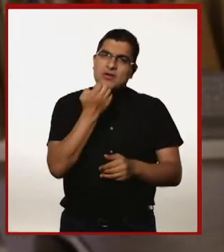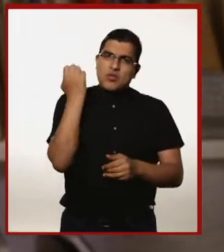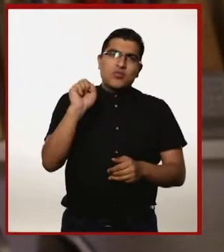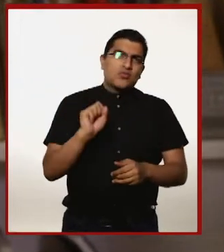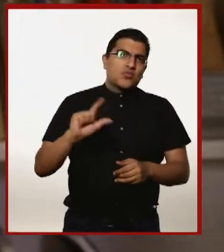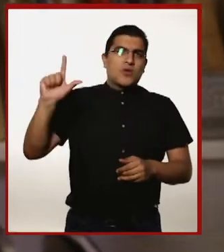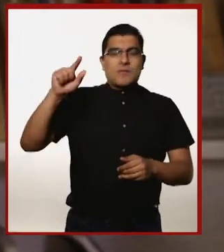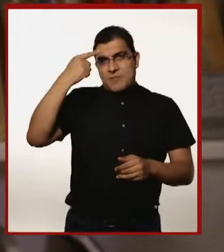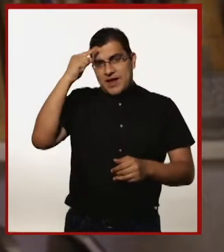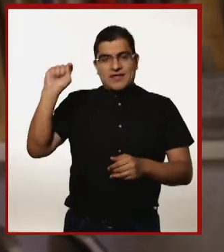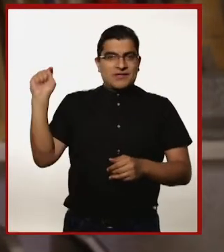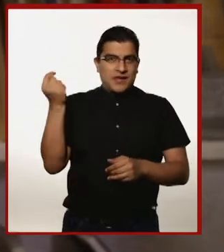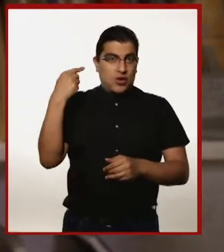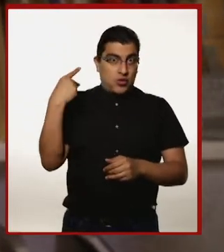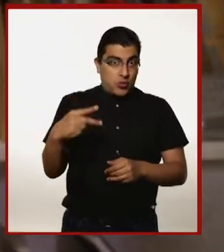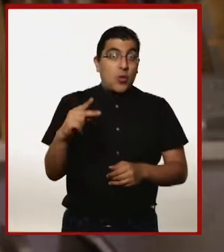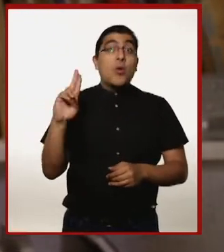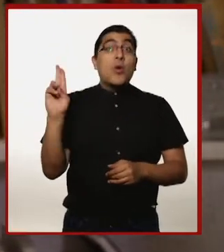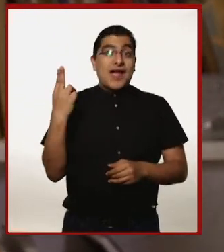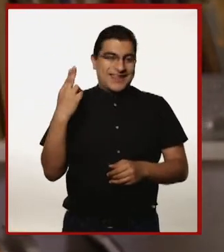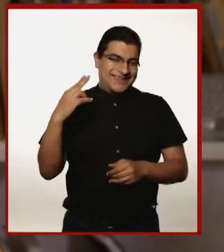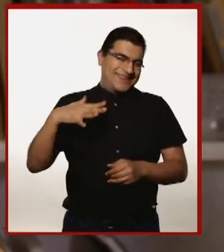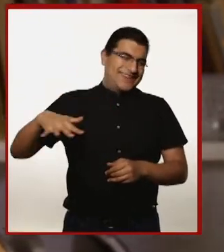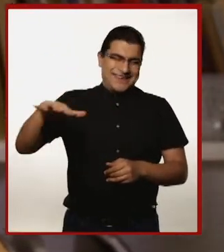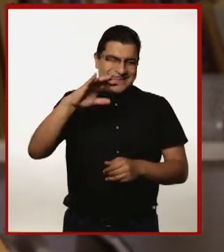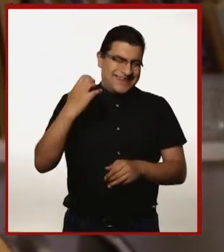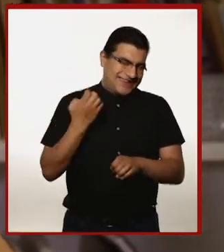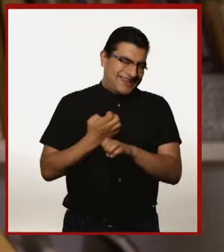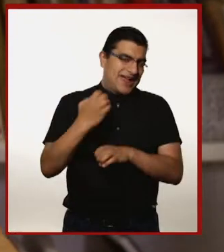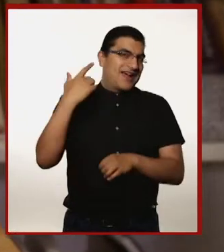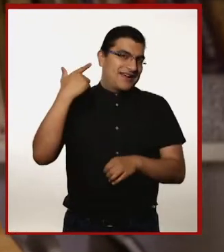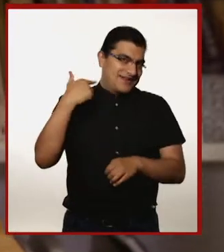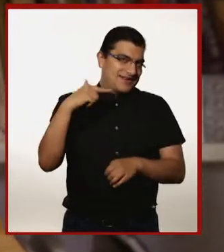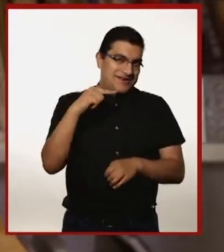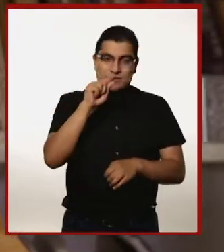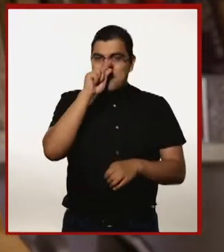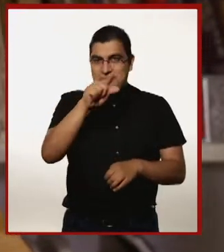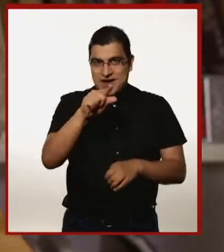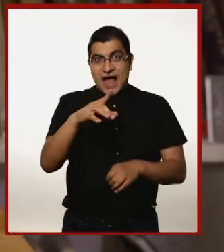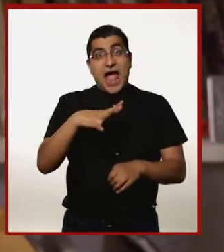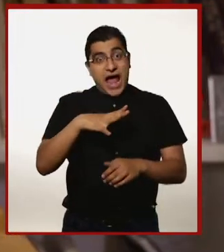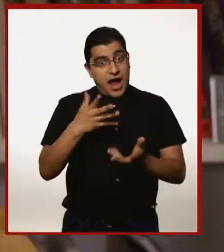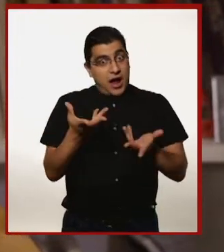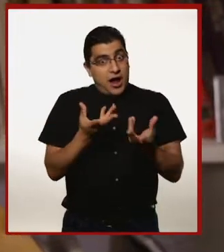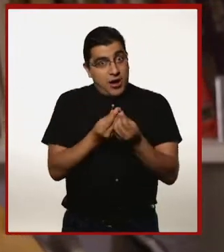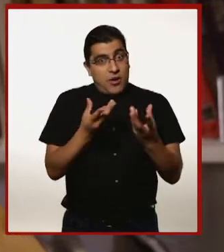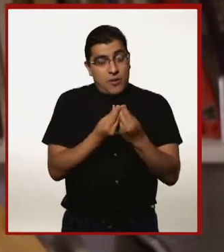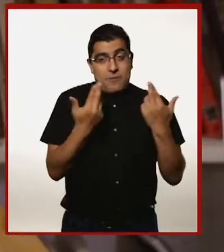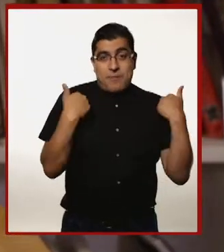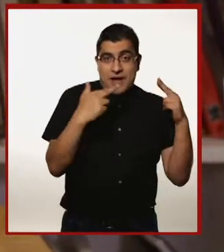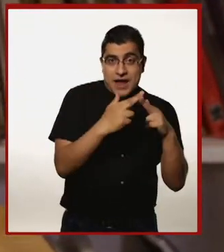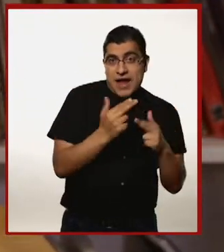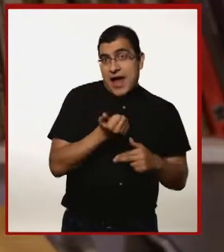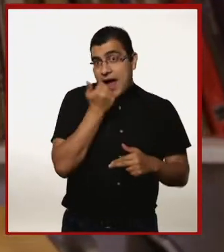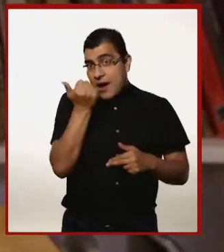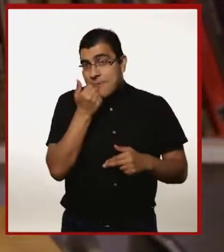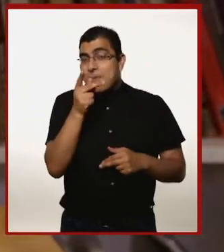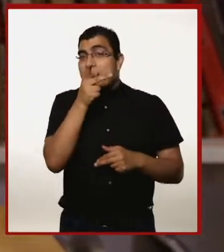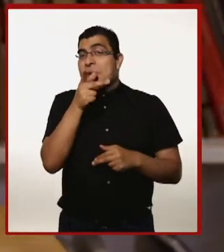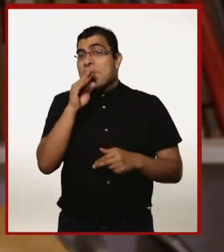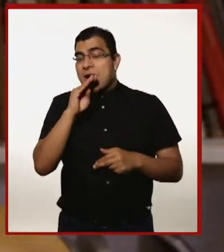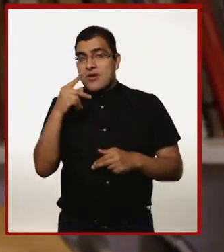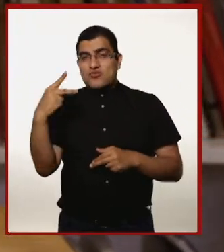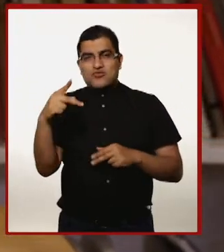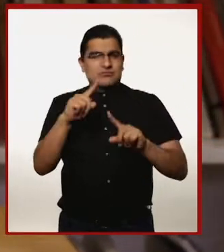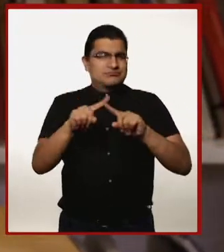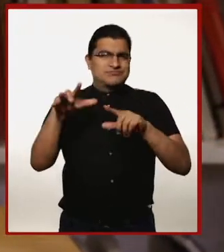Estudios Científicos y Tecnológicos del Estado de Jalisco, desde donde mantiene comunicación constante con docentes, estudiantes, madres